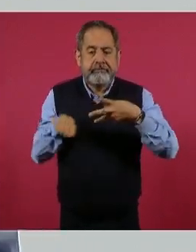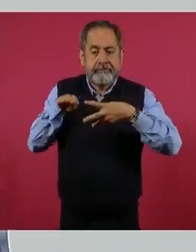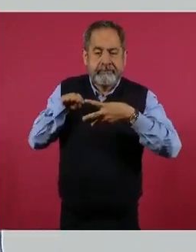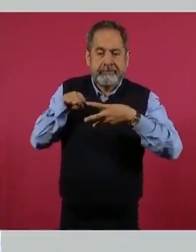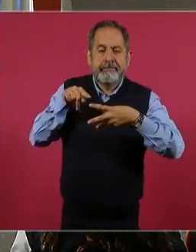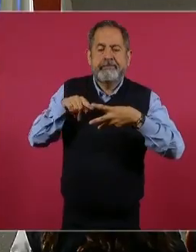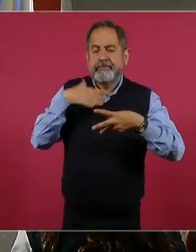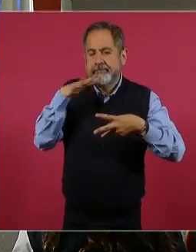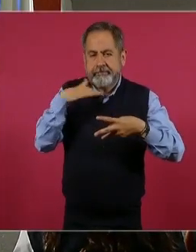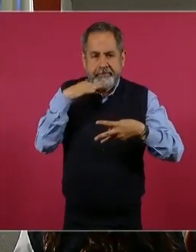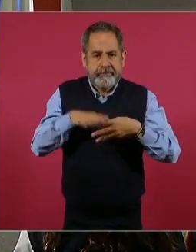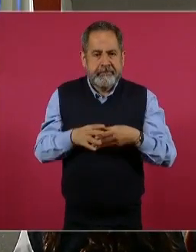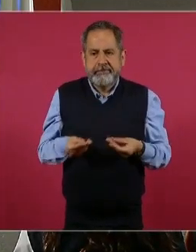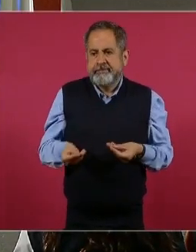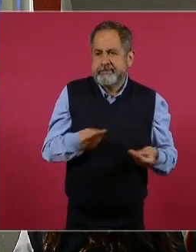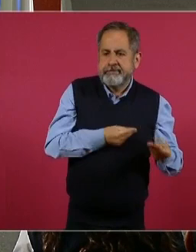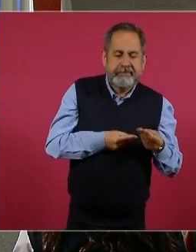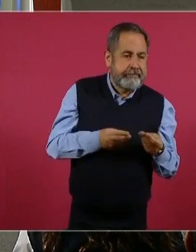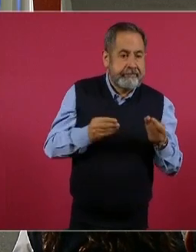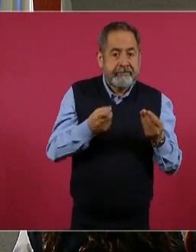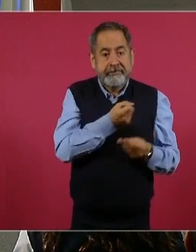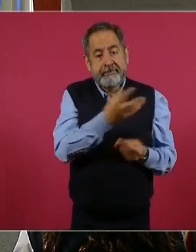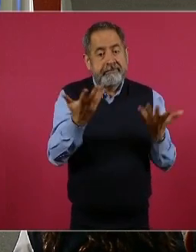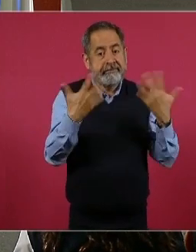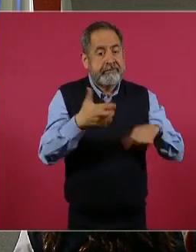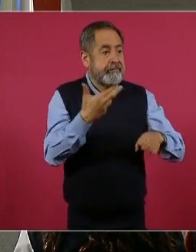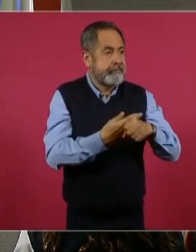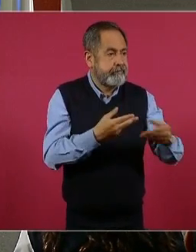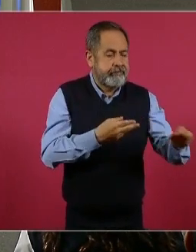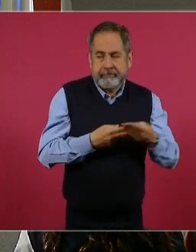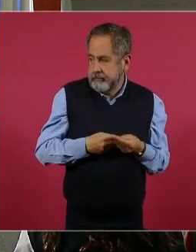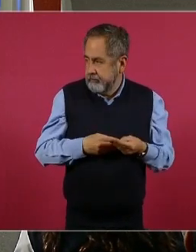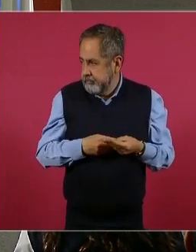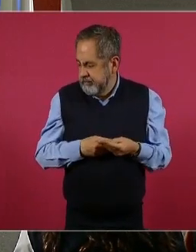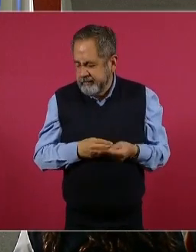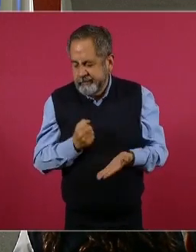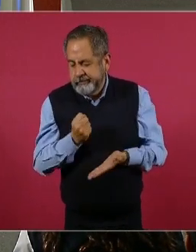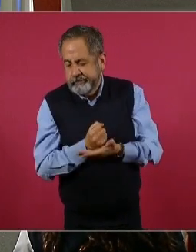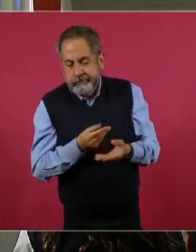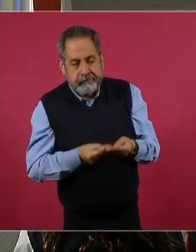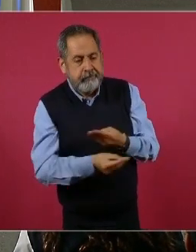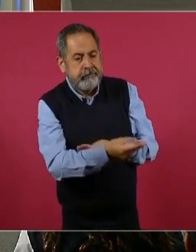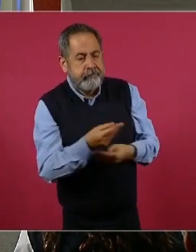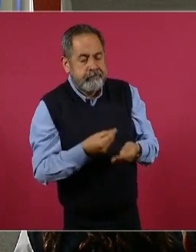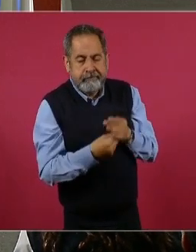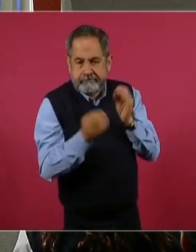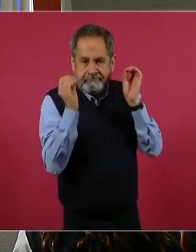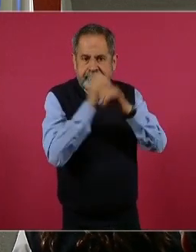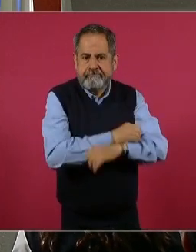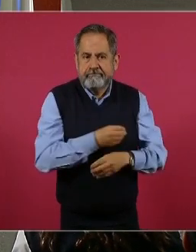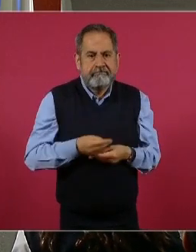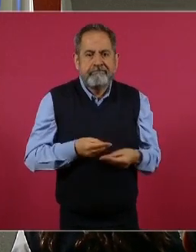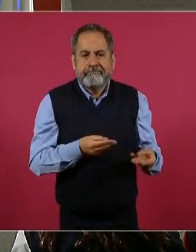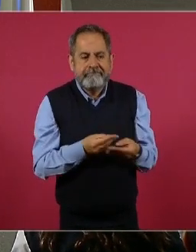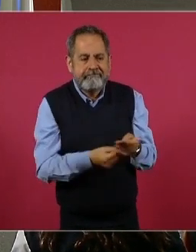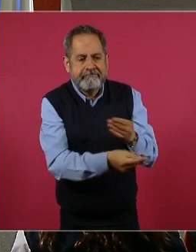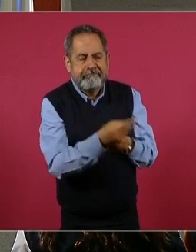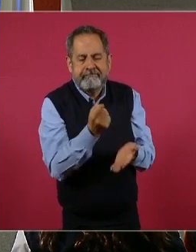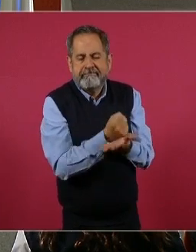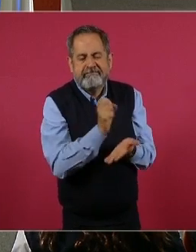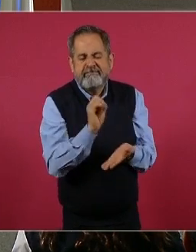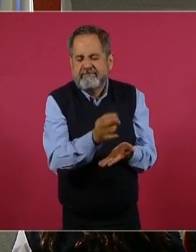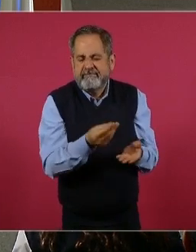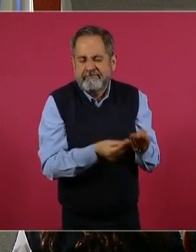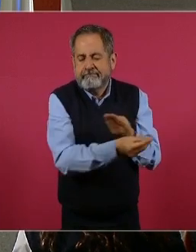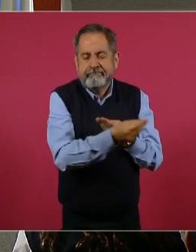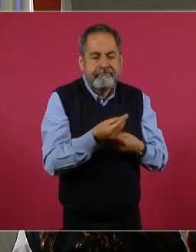el manejo discrecional de solicitudes de empresas en un oscuro archivo físico que era muestra de lo que vivía nuestra